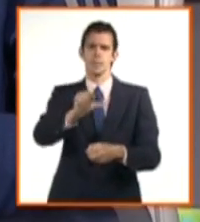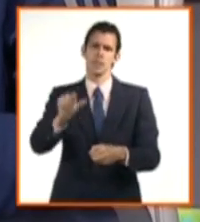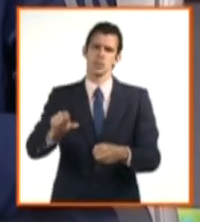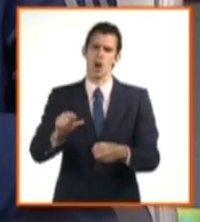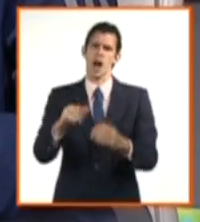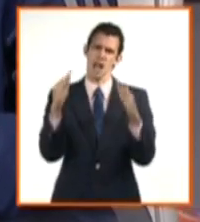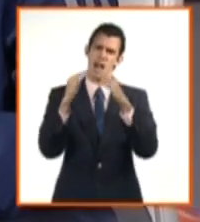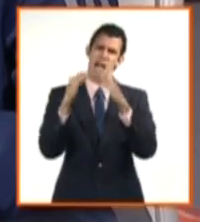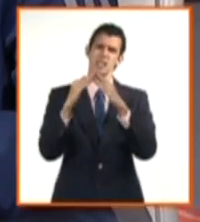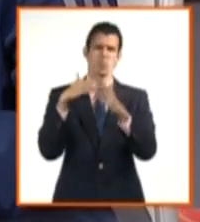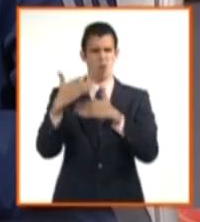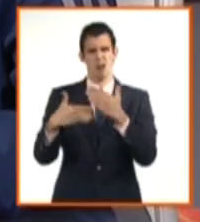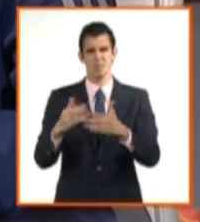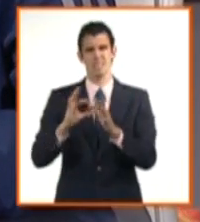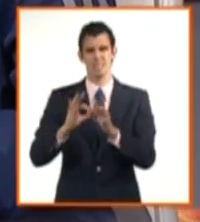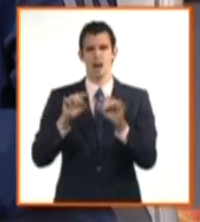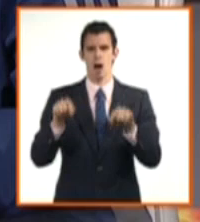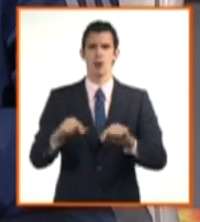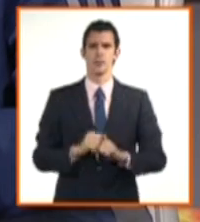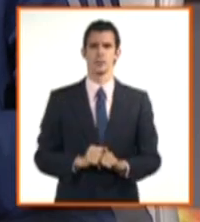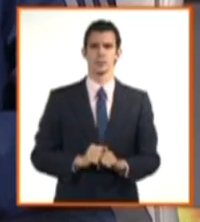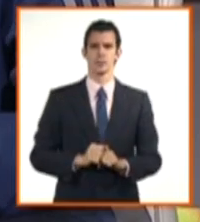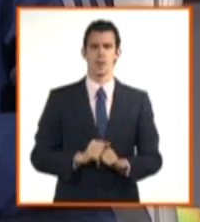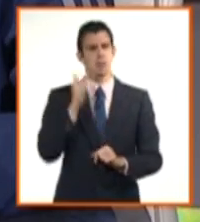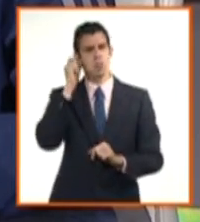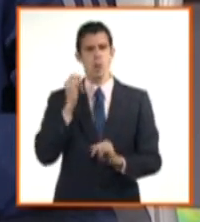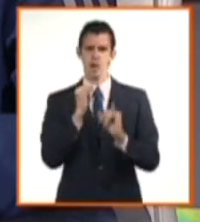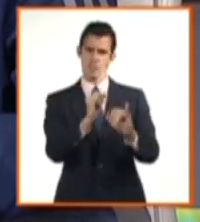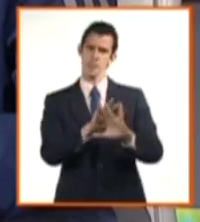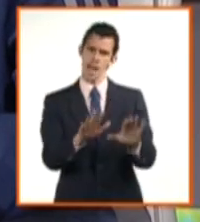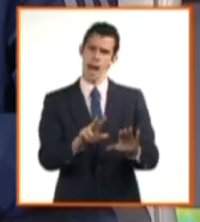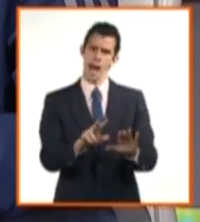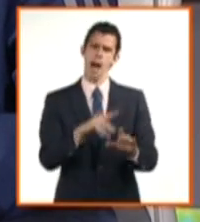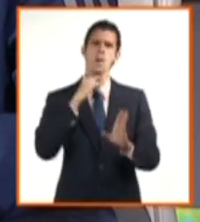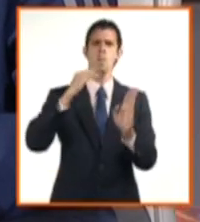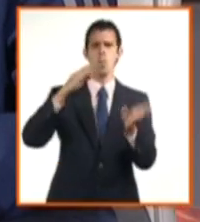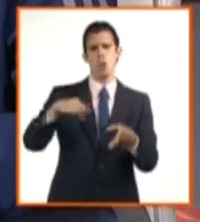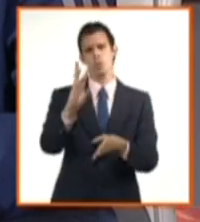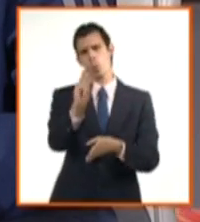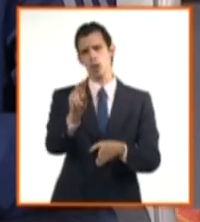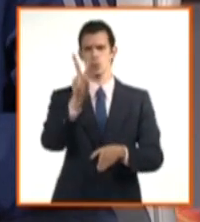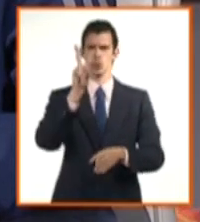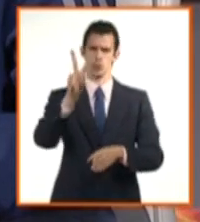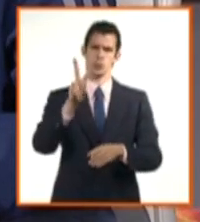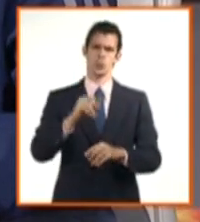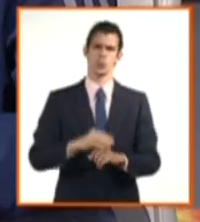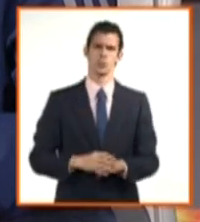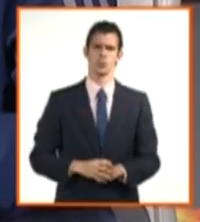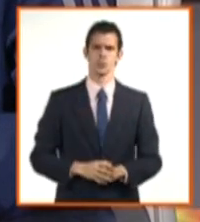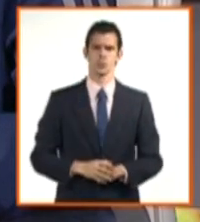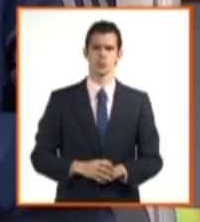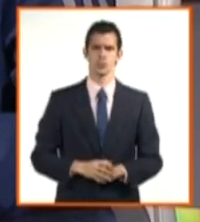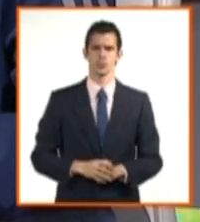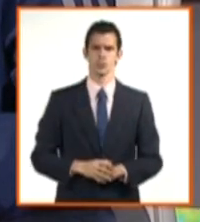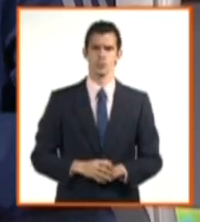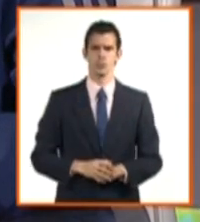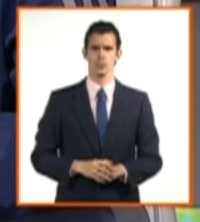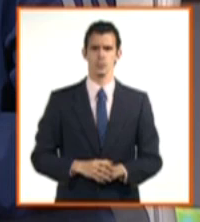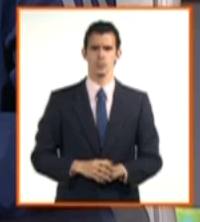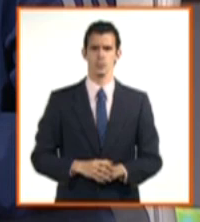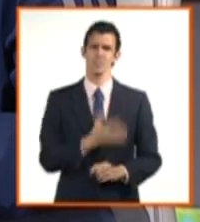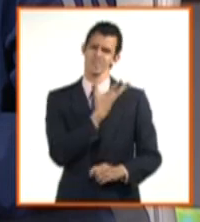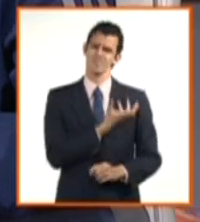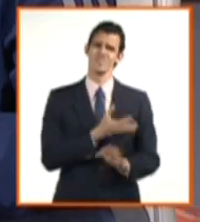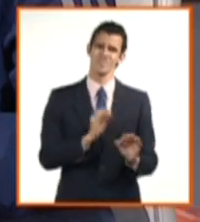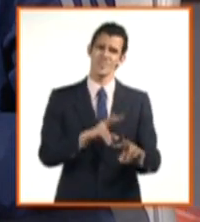teniente coronel dos fallecidos en la en la capital lamentamos esto estos sucesos hemos tenido también se